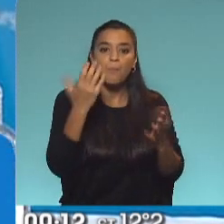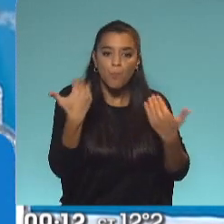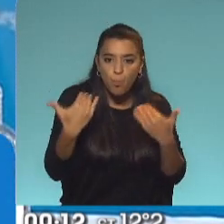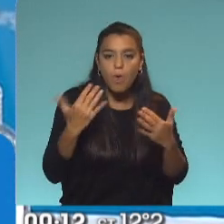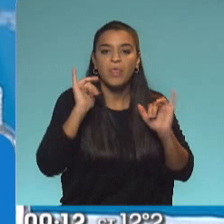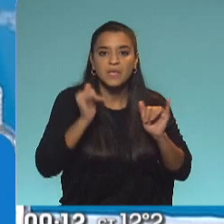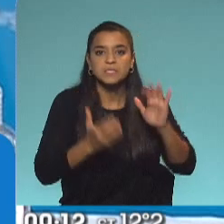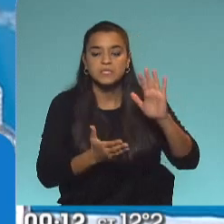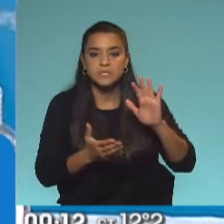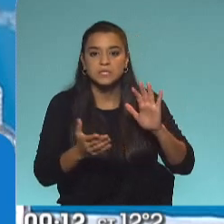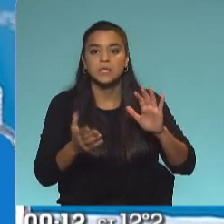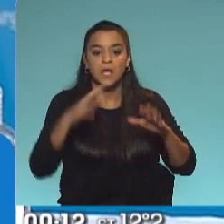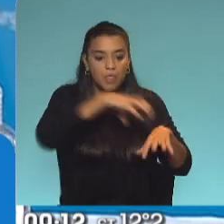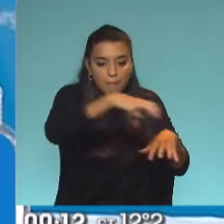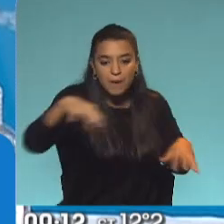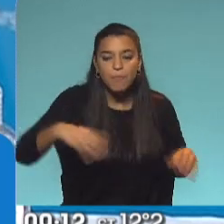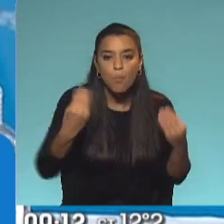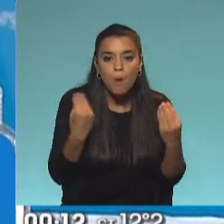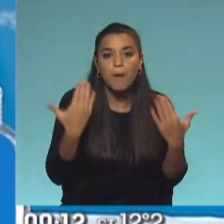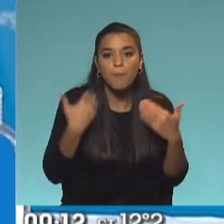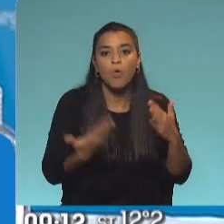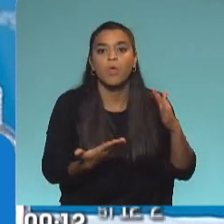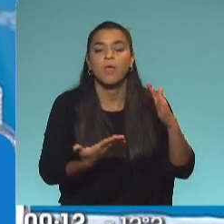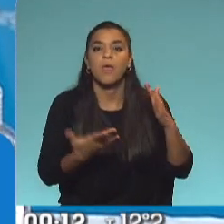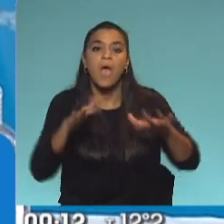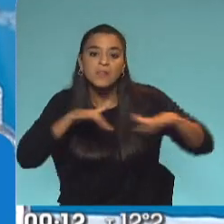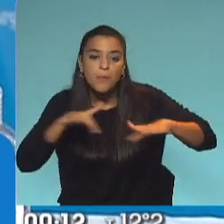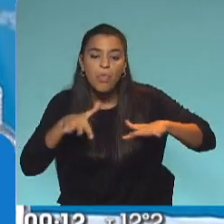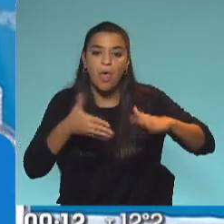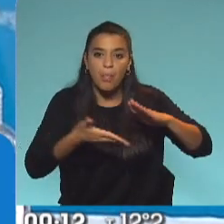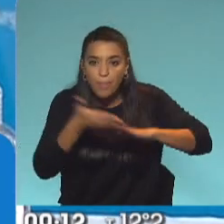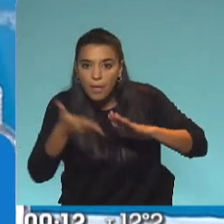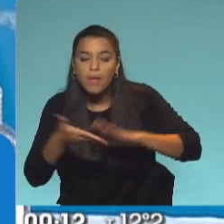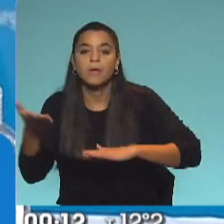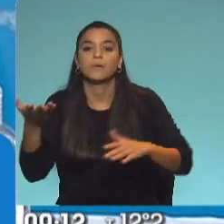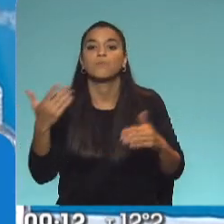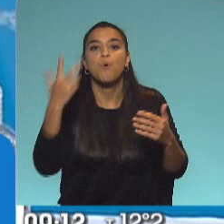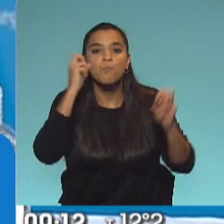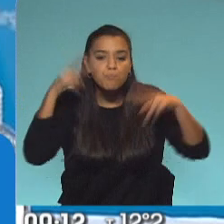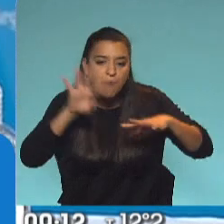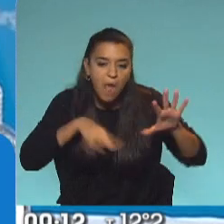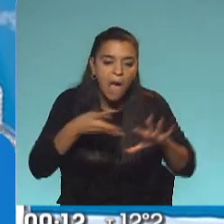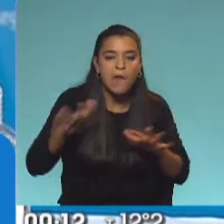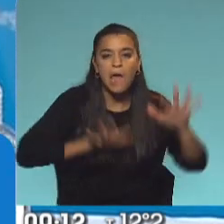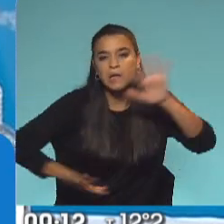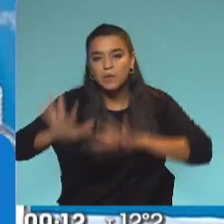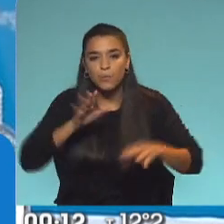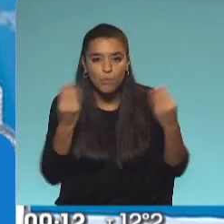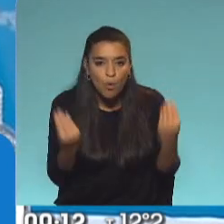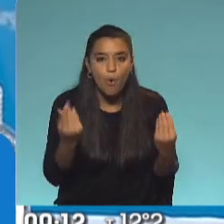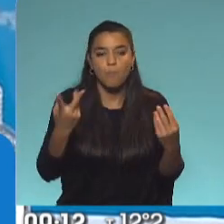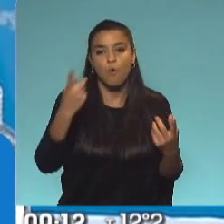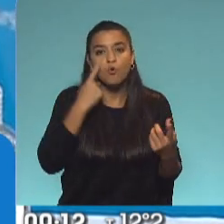habilitadas en qué departamentos para iniciar alguna actividad en la planificación de esa actividad y el